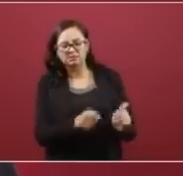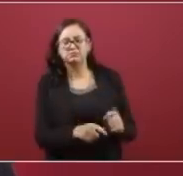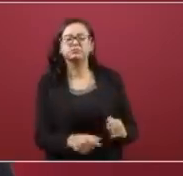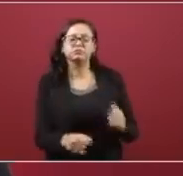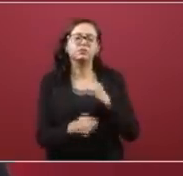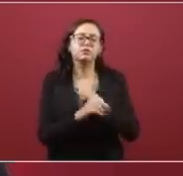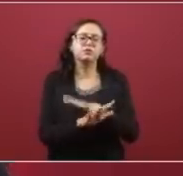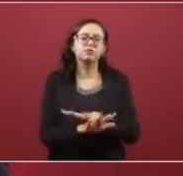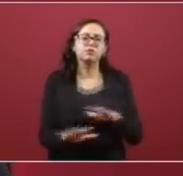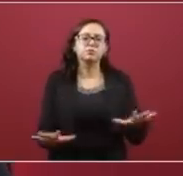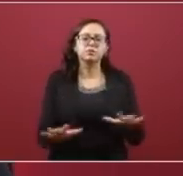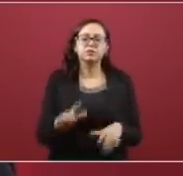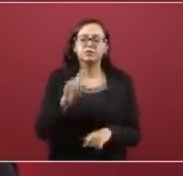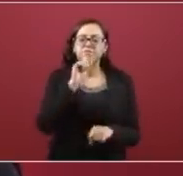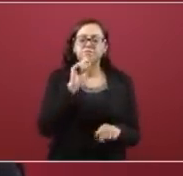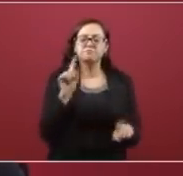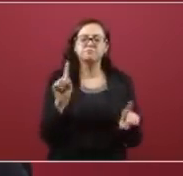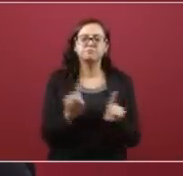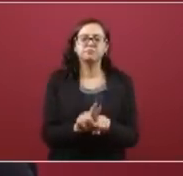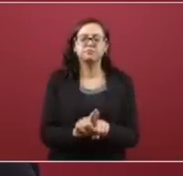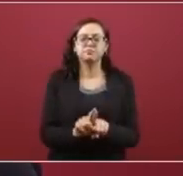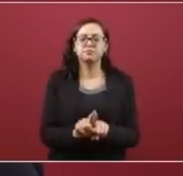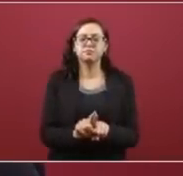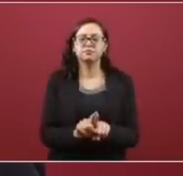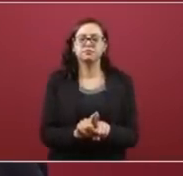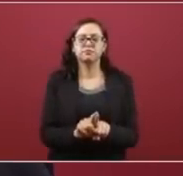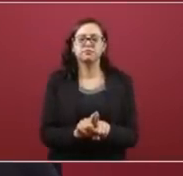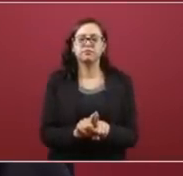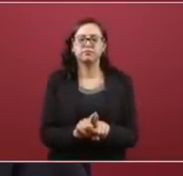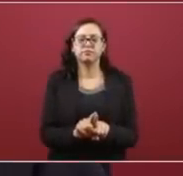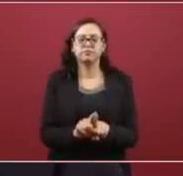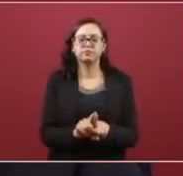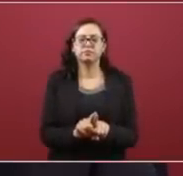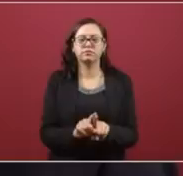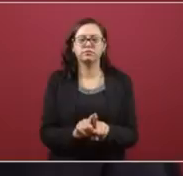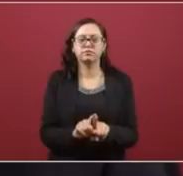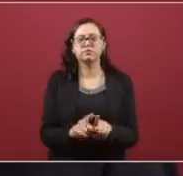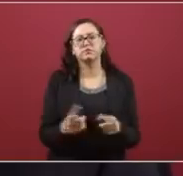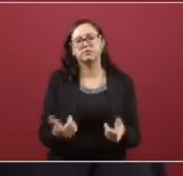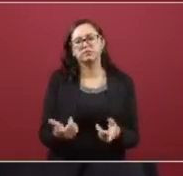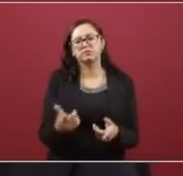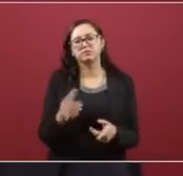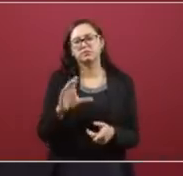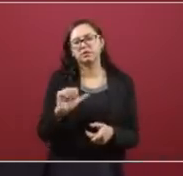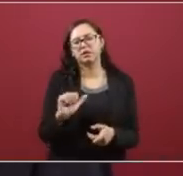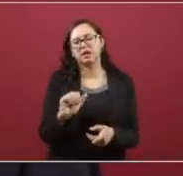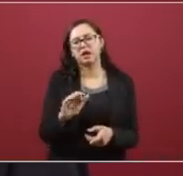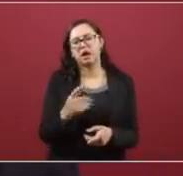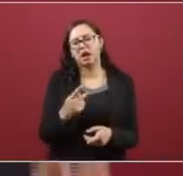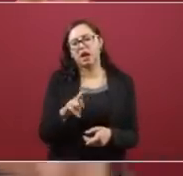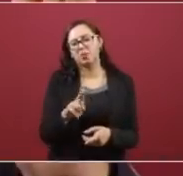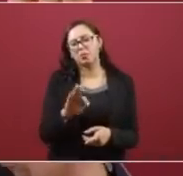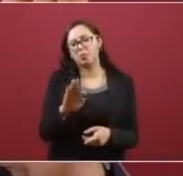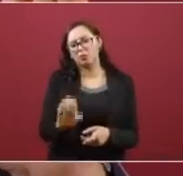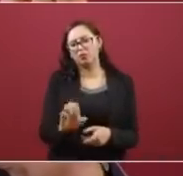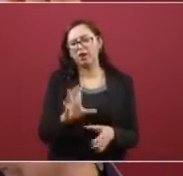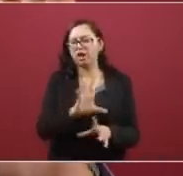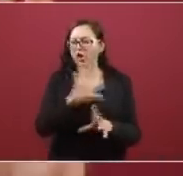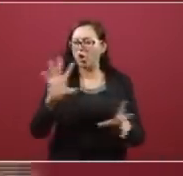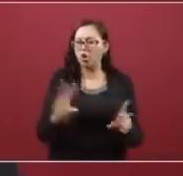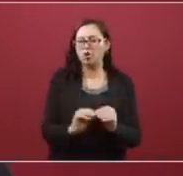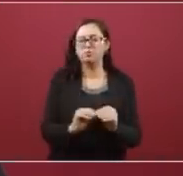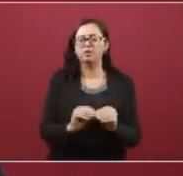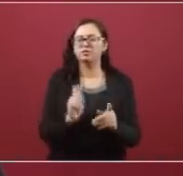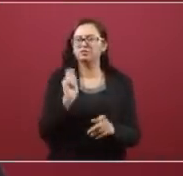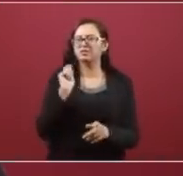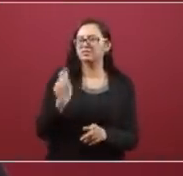el la función de la Secretaría de Comunicaciones, de Capufe, toda la política